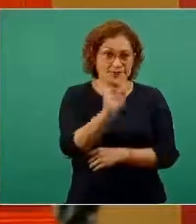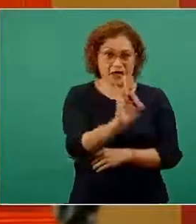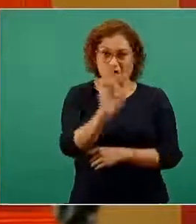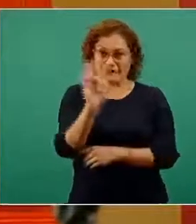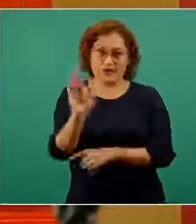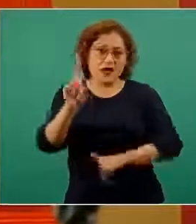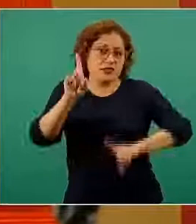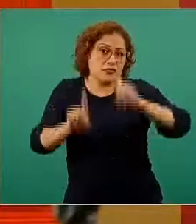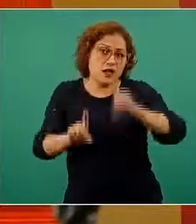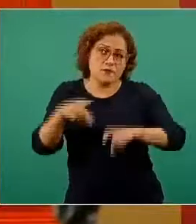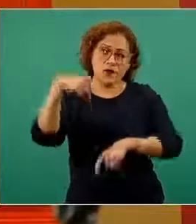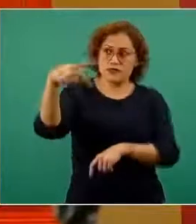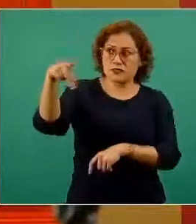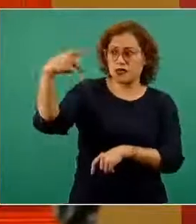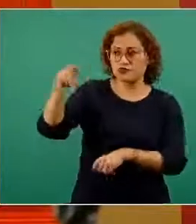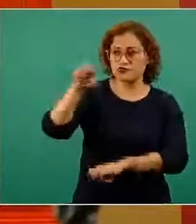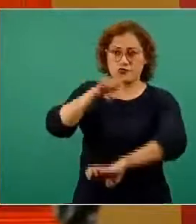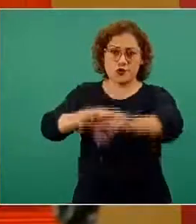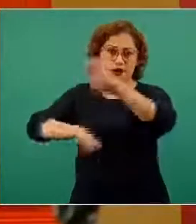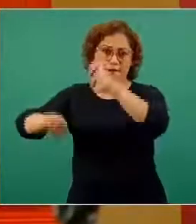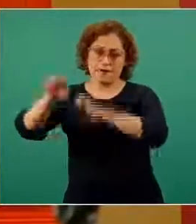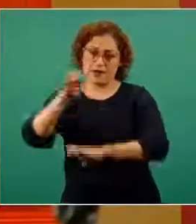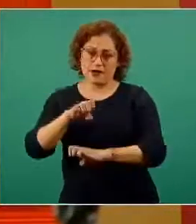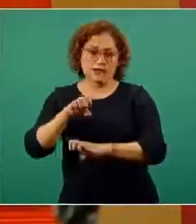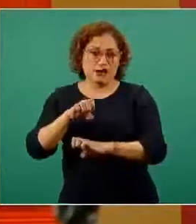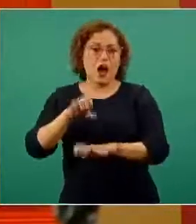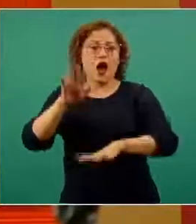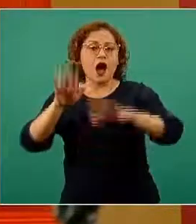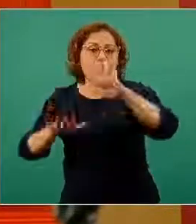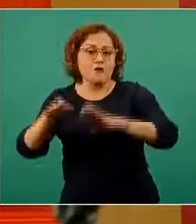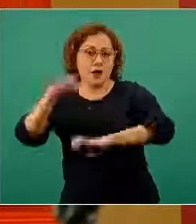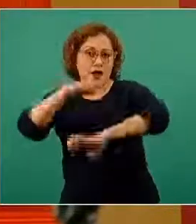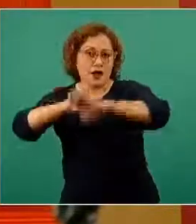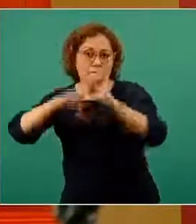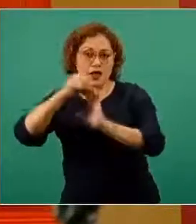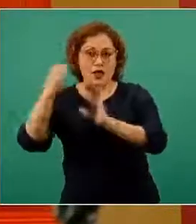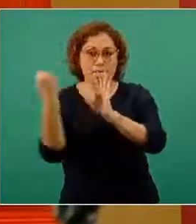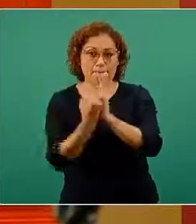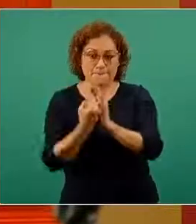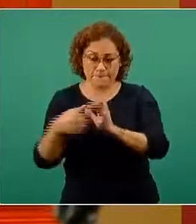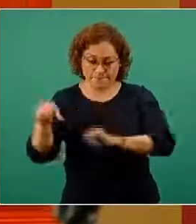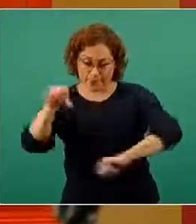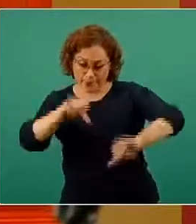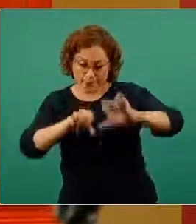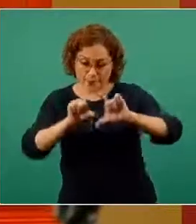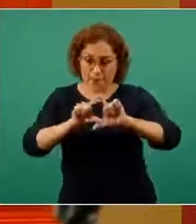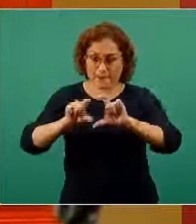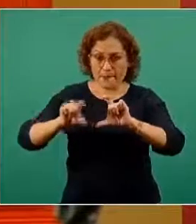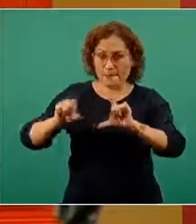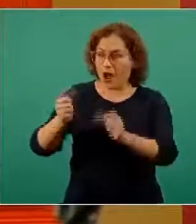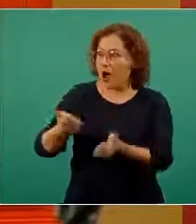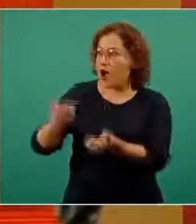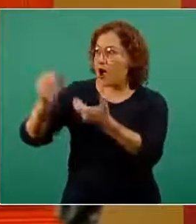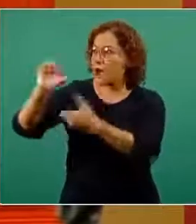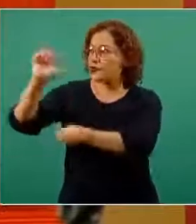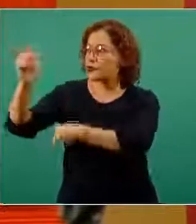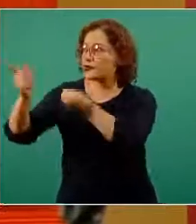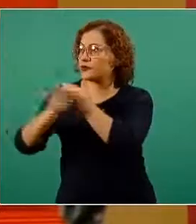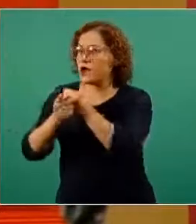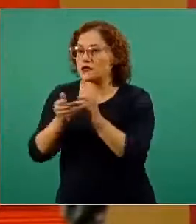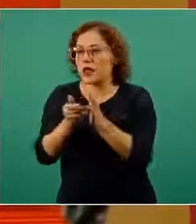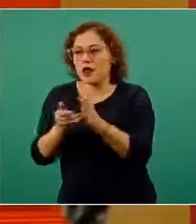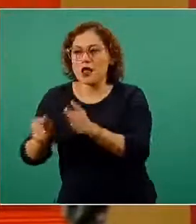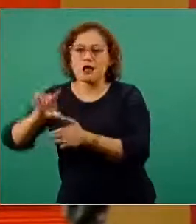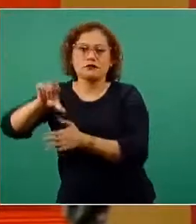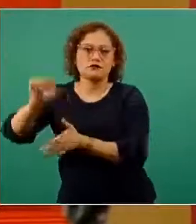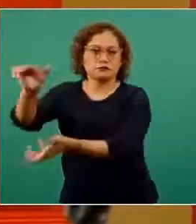producen muy poca cantidad de vacunas para el mundo y no obstante los contratos están dando vacuna cuando la